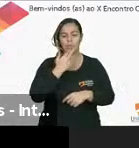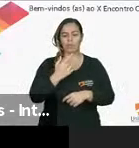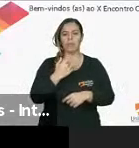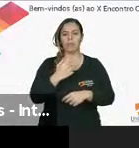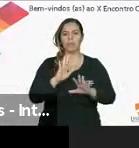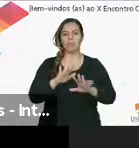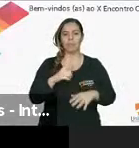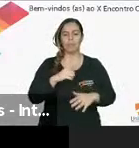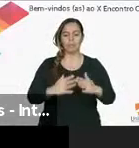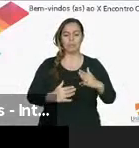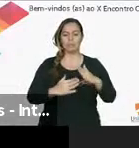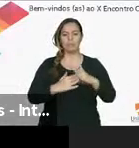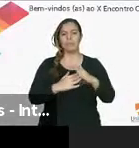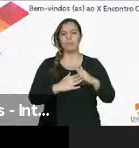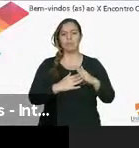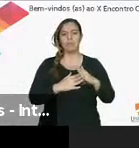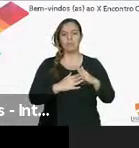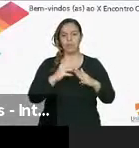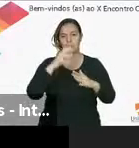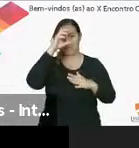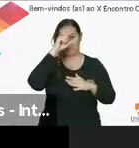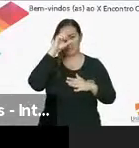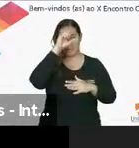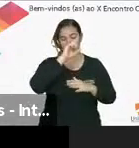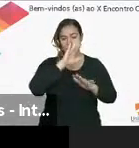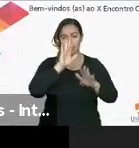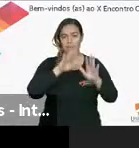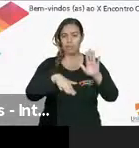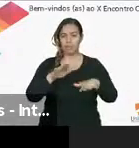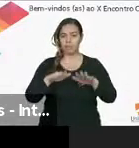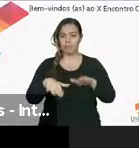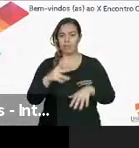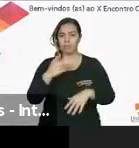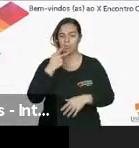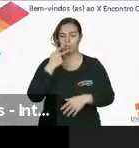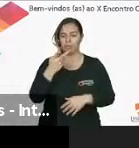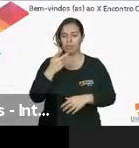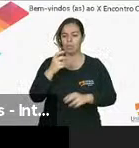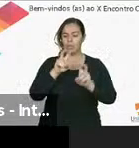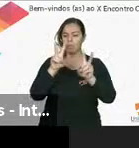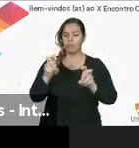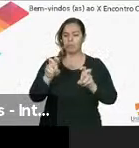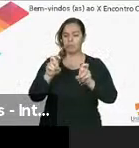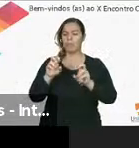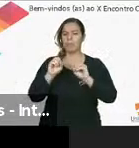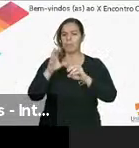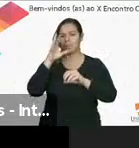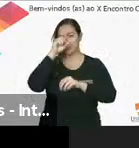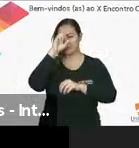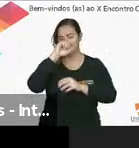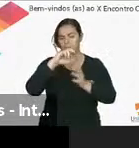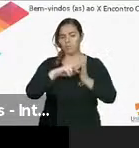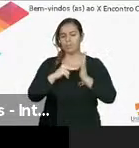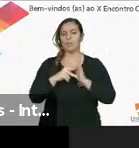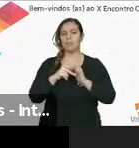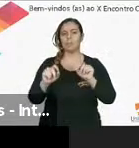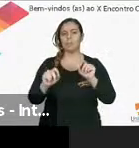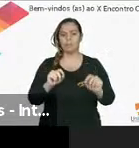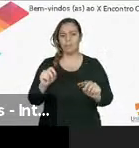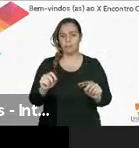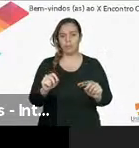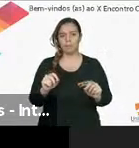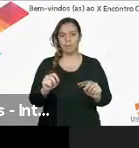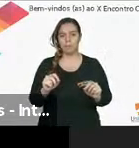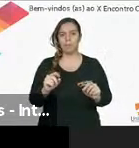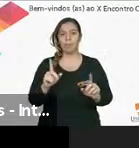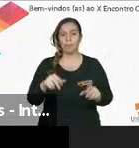limita al aprendizaje dependiendo de qué quiera decirse con aprendizaje. Estos términos son refalosos, son